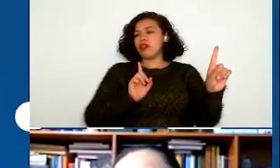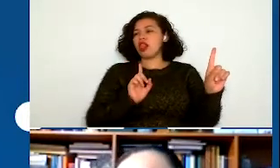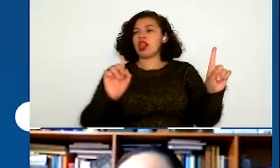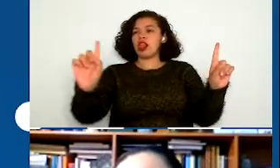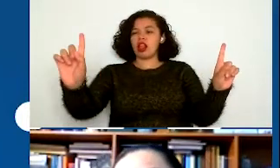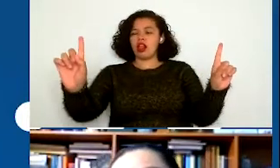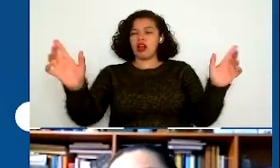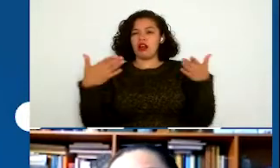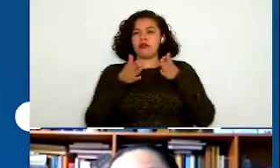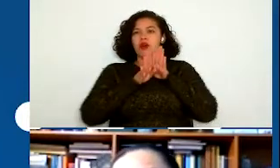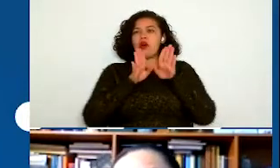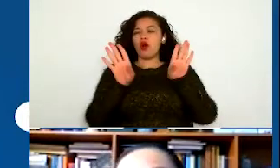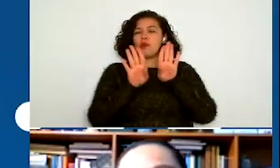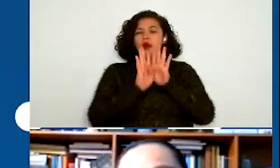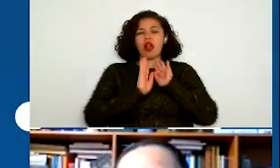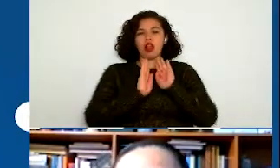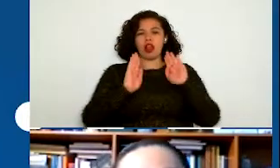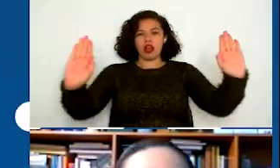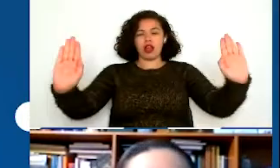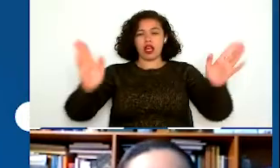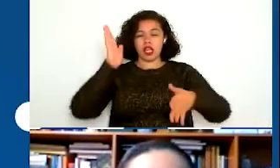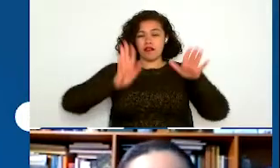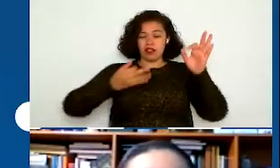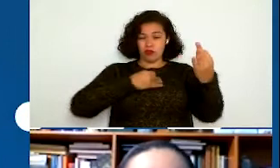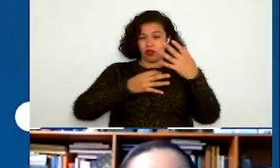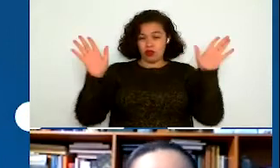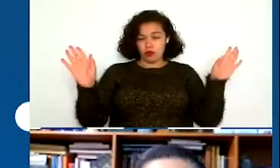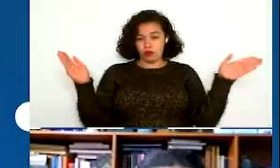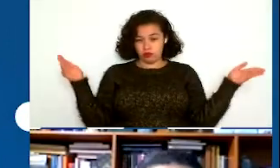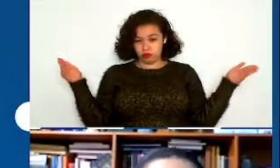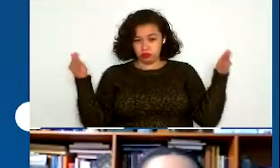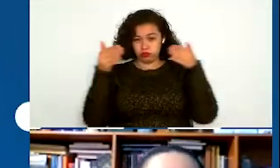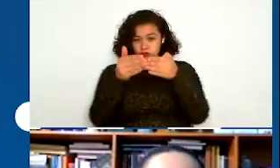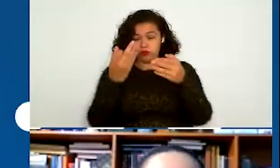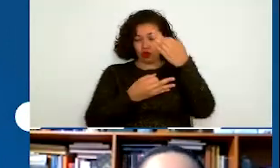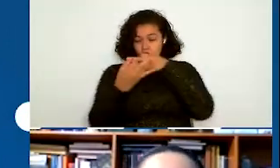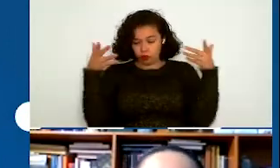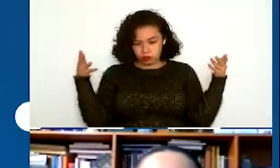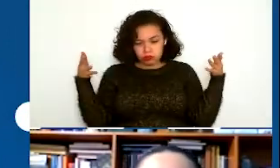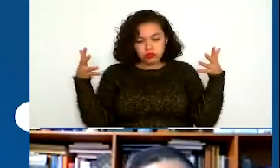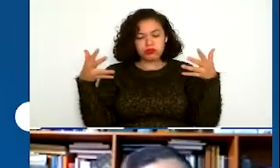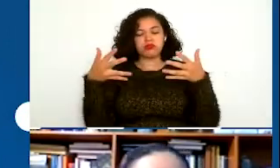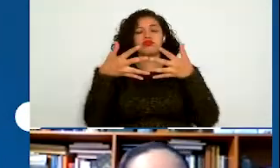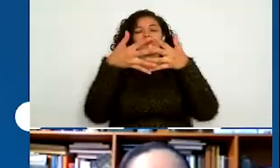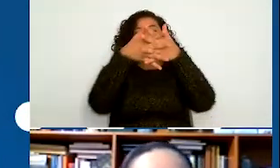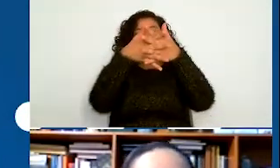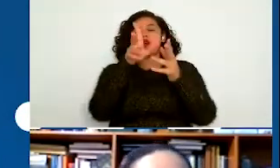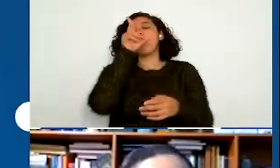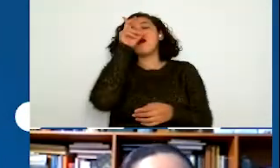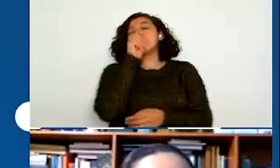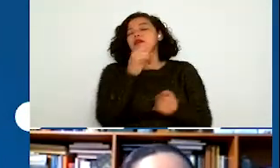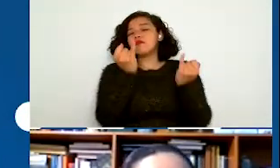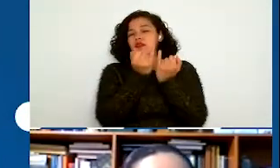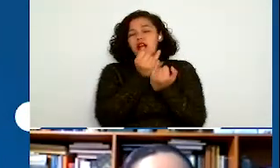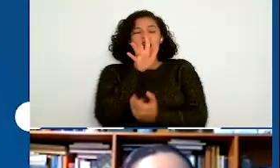Y en ocasiones nunca logramos llegar a un punto, ¿no? En donde podamos ambos ir en el mismo